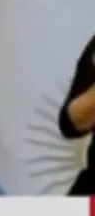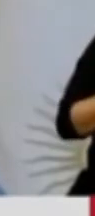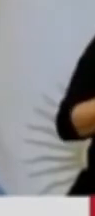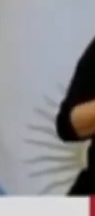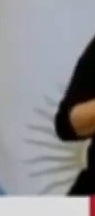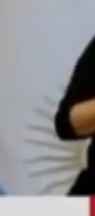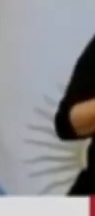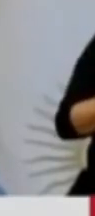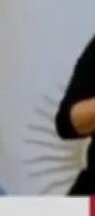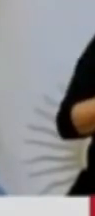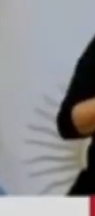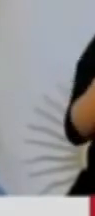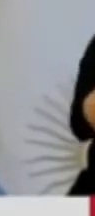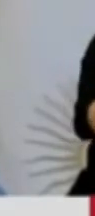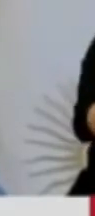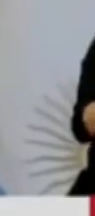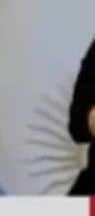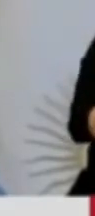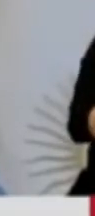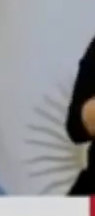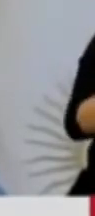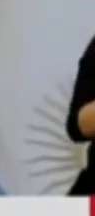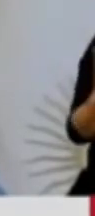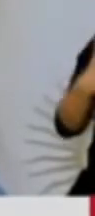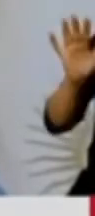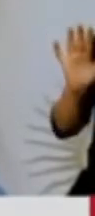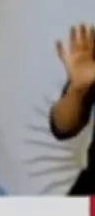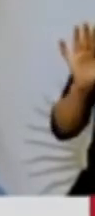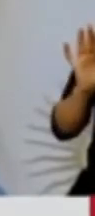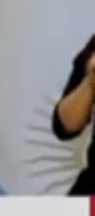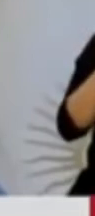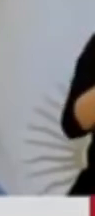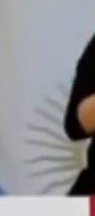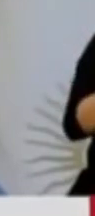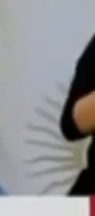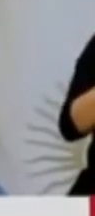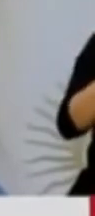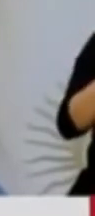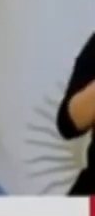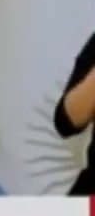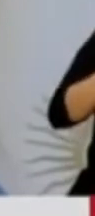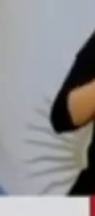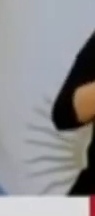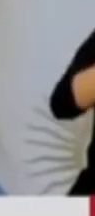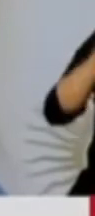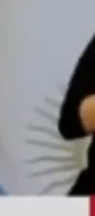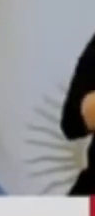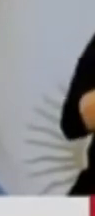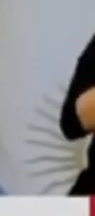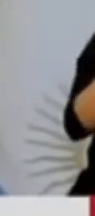automotores bajo este régimen, la misma podrá ser efectuada exclusivamente por títulos del grupo